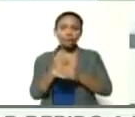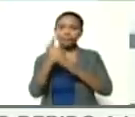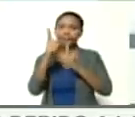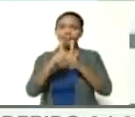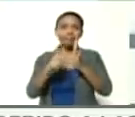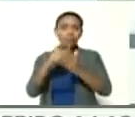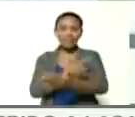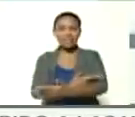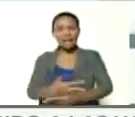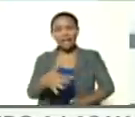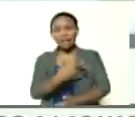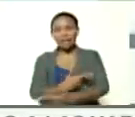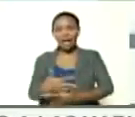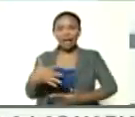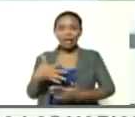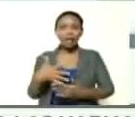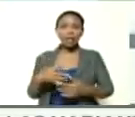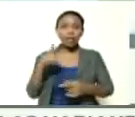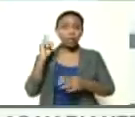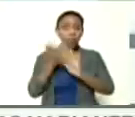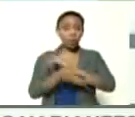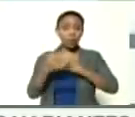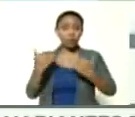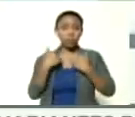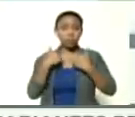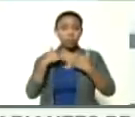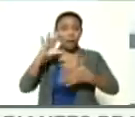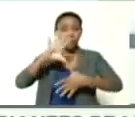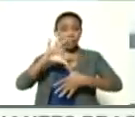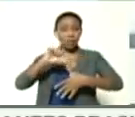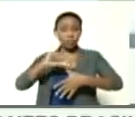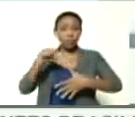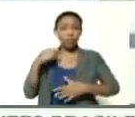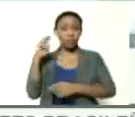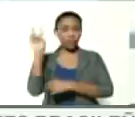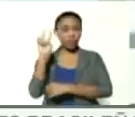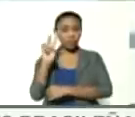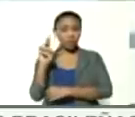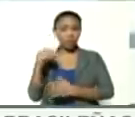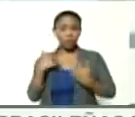litros de sangre. Colombia, sufrimiento, América del Sur, sufrimiento, Venezuela.